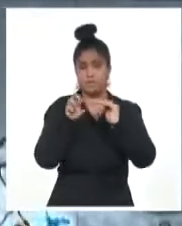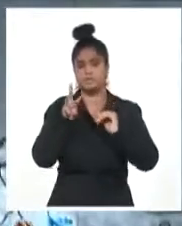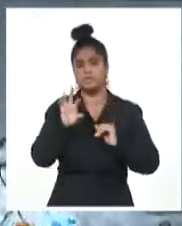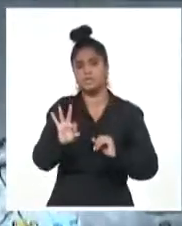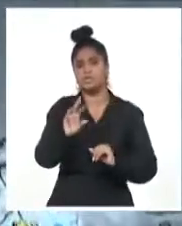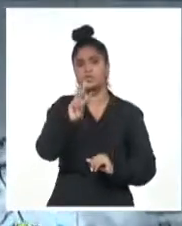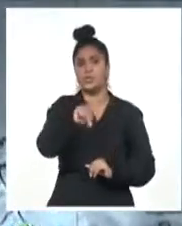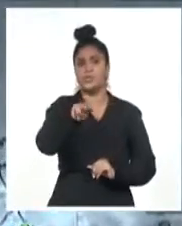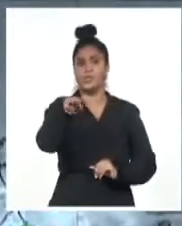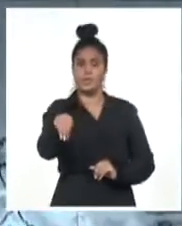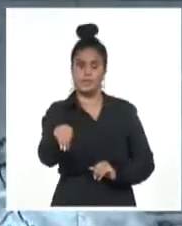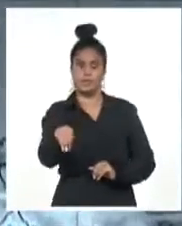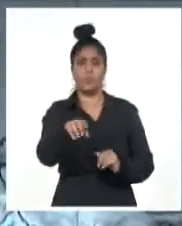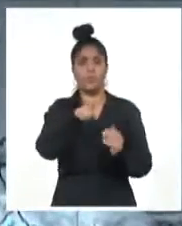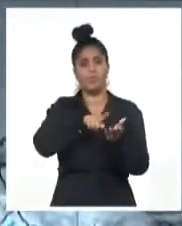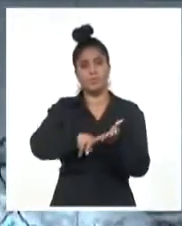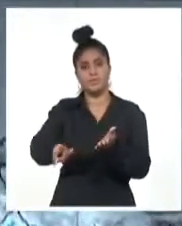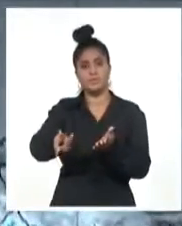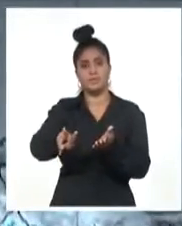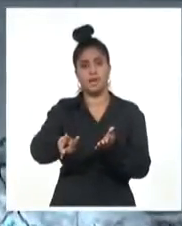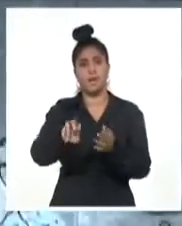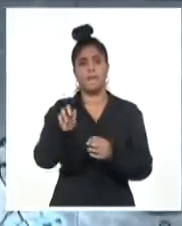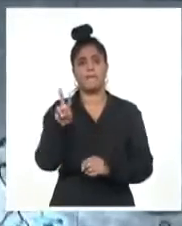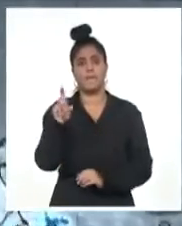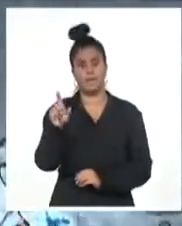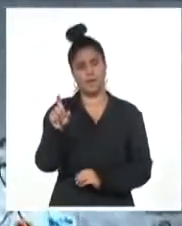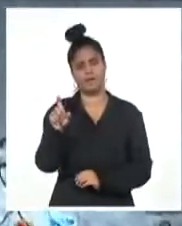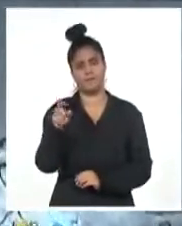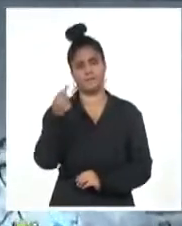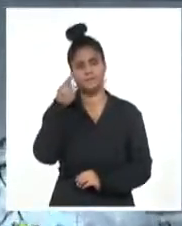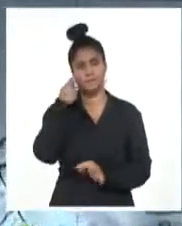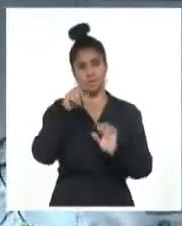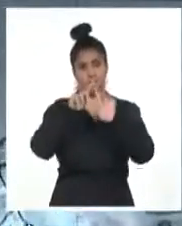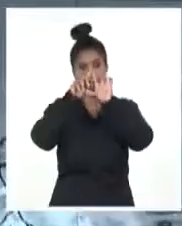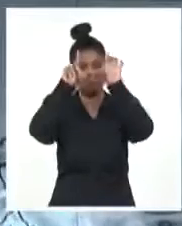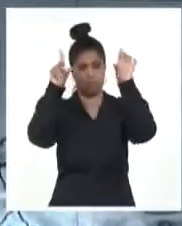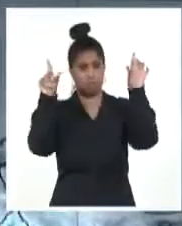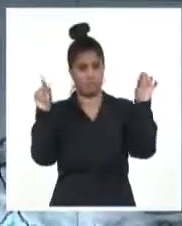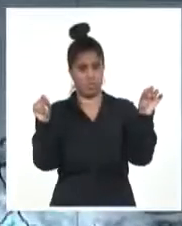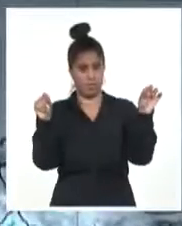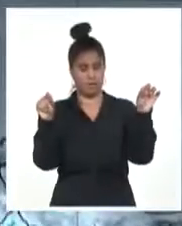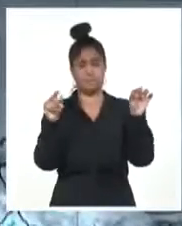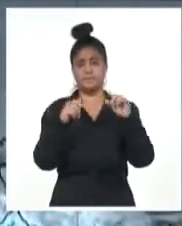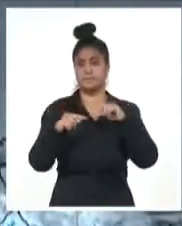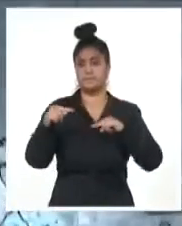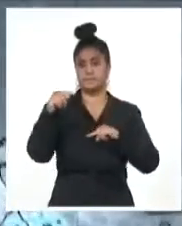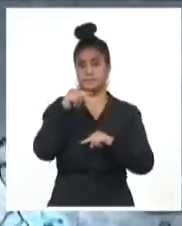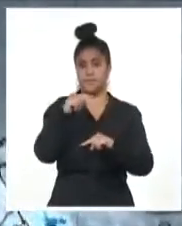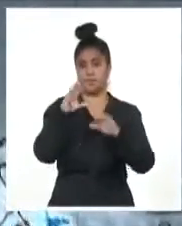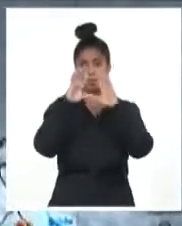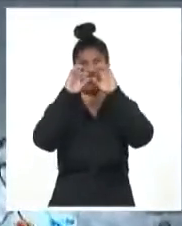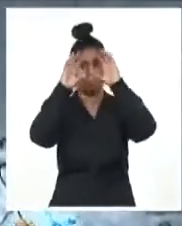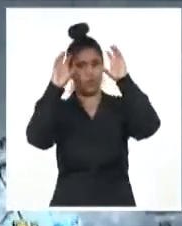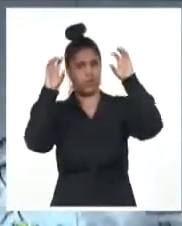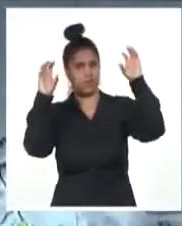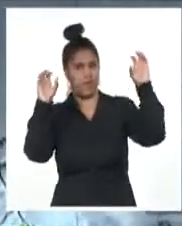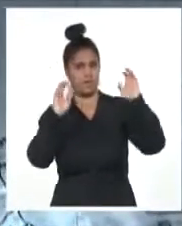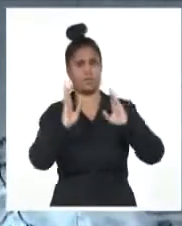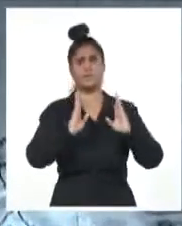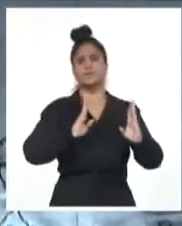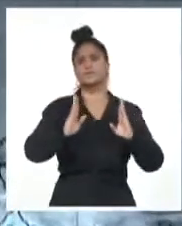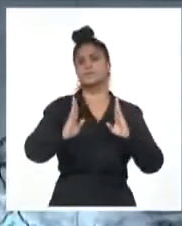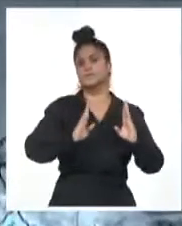milímetros en Yabú, en la provincia de Villa Clara? Observen las imágenes de satélite meteorológico cómo predominan a esta hora algunos nublados en algunas